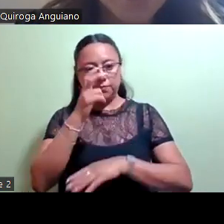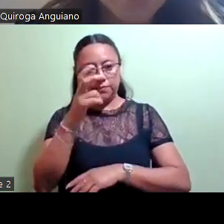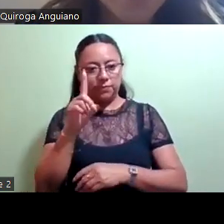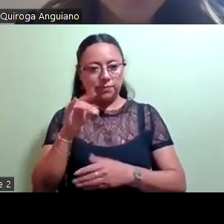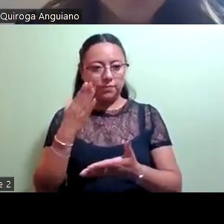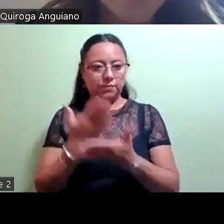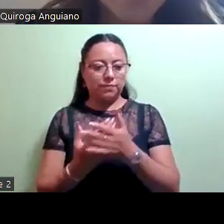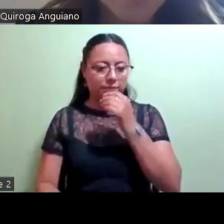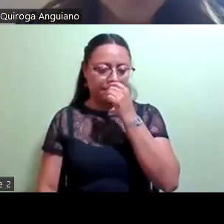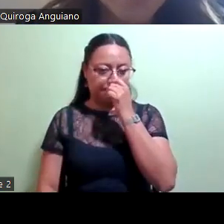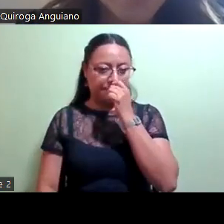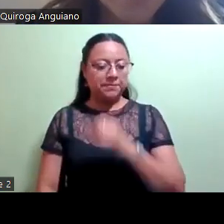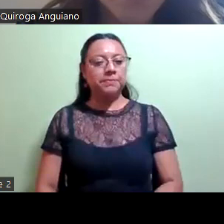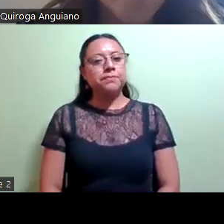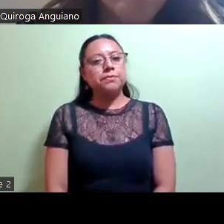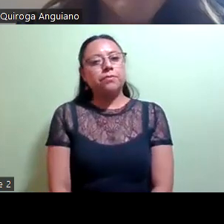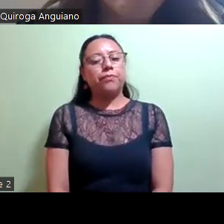dictamen.